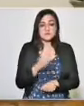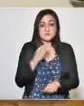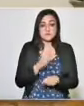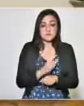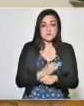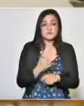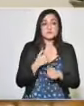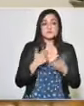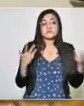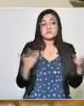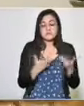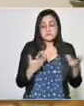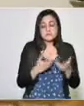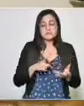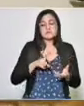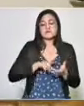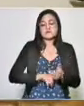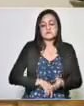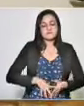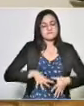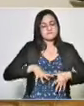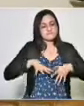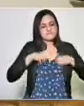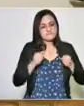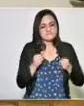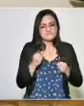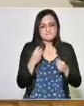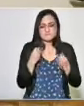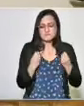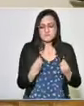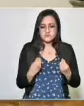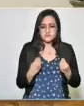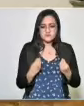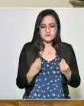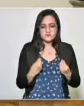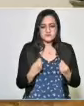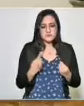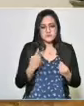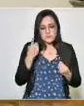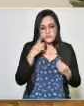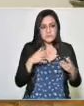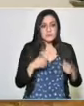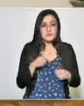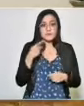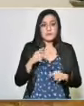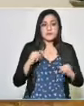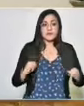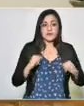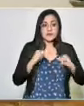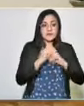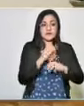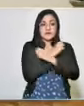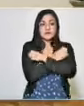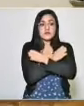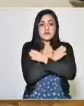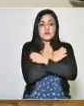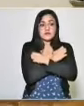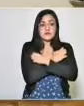Estamos haciendo un esfuerzo institucional por salvar al Instituto de